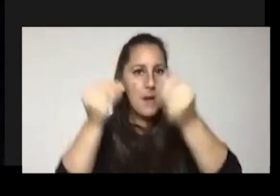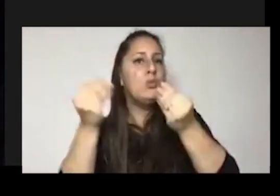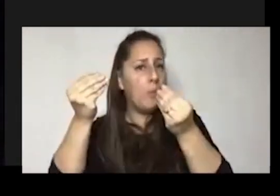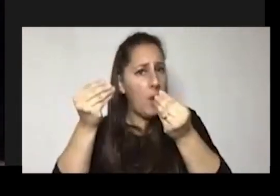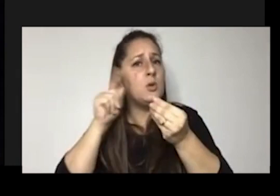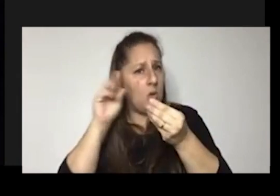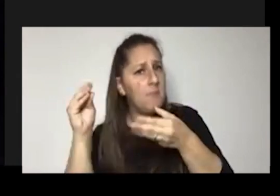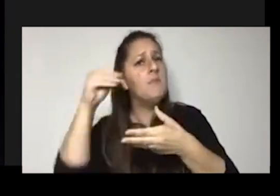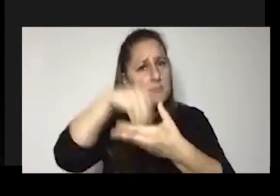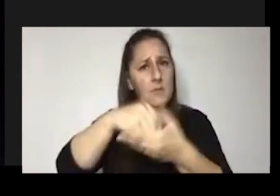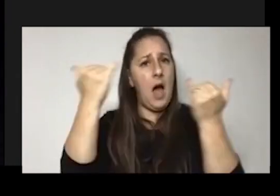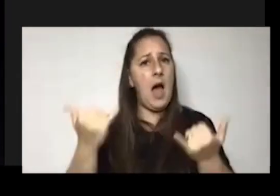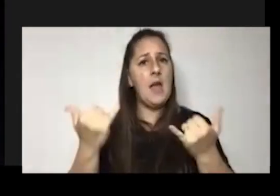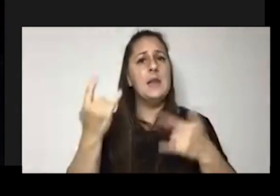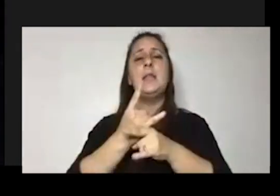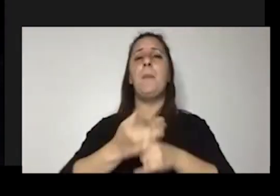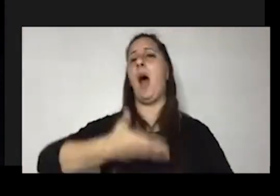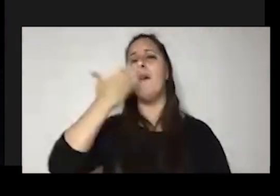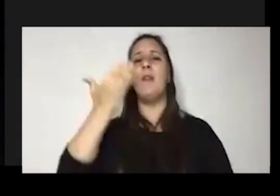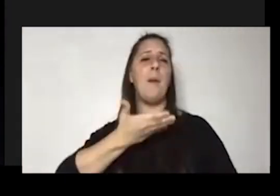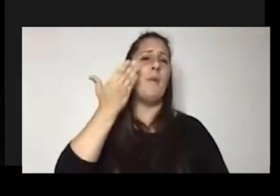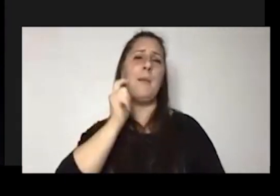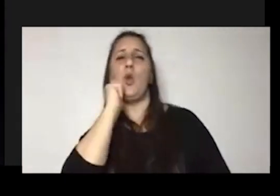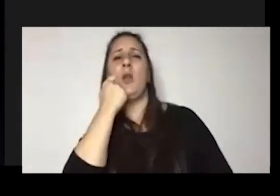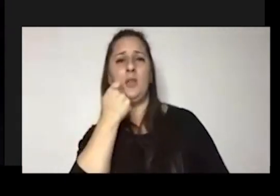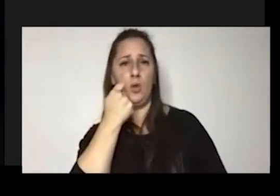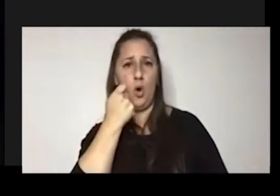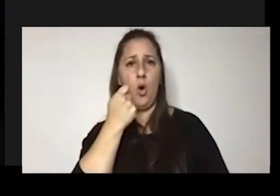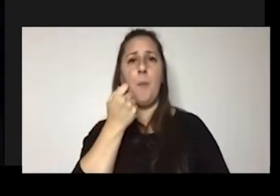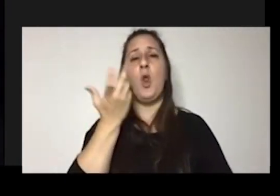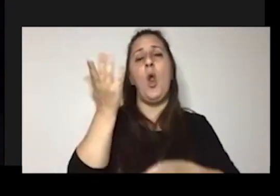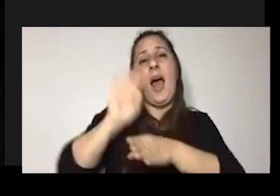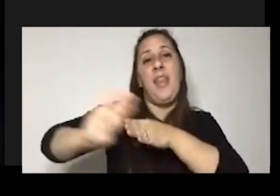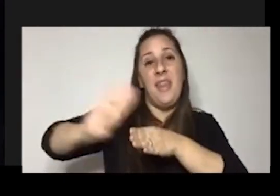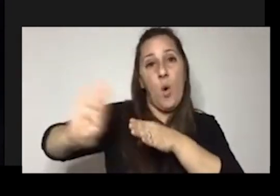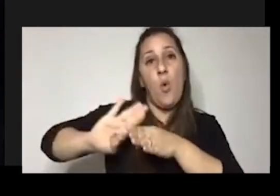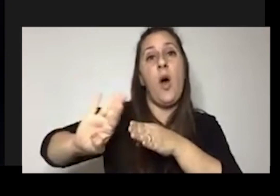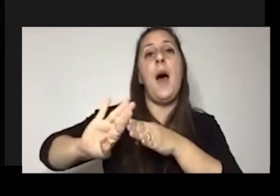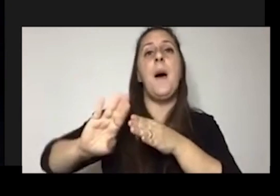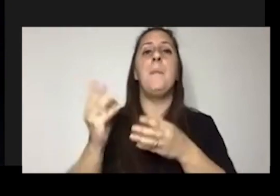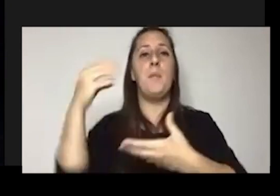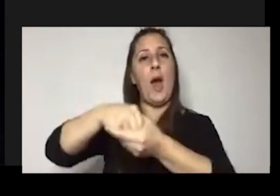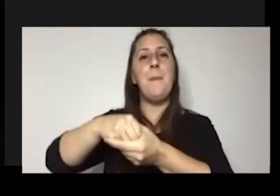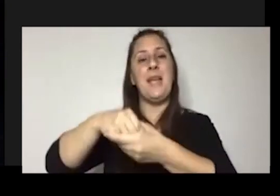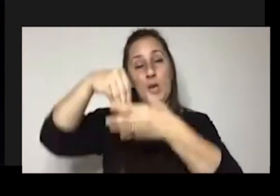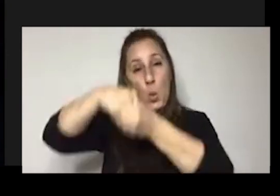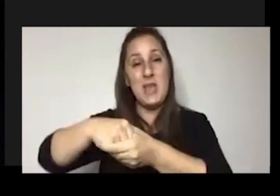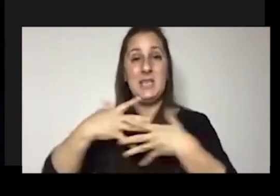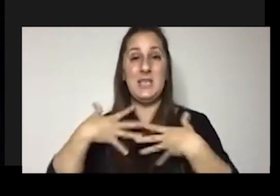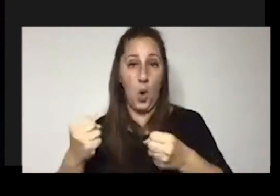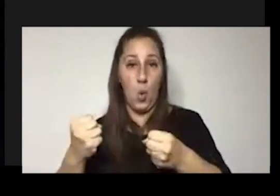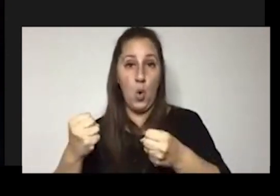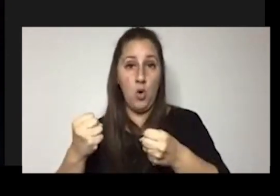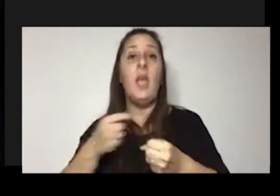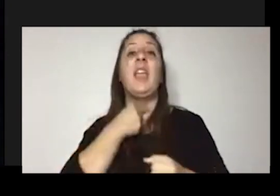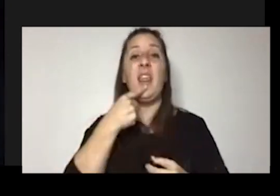simples palabras. Digo, la regularización de la deuda con el programa Incluir Salud va de la mano de ampliaciones presupuestarias que